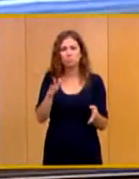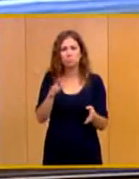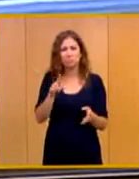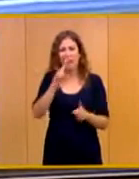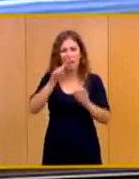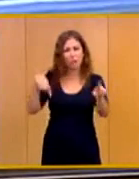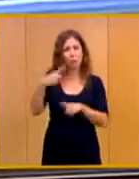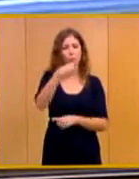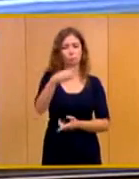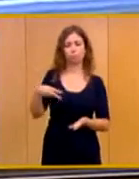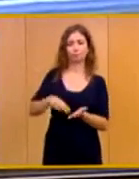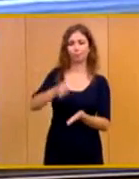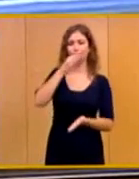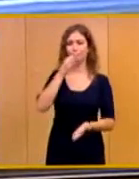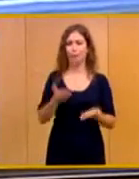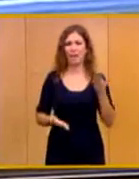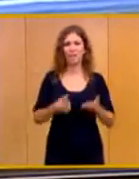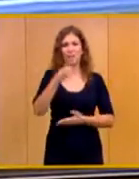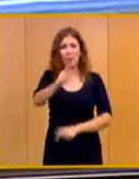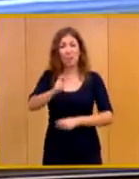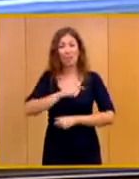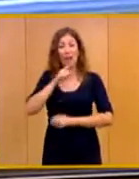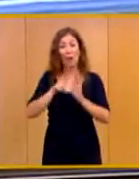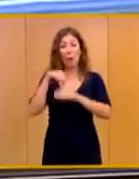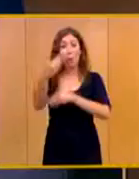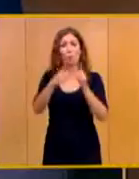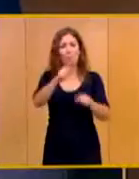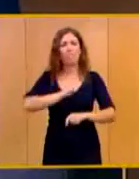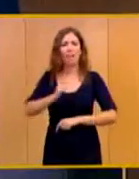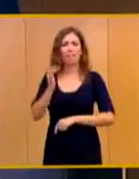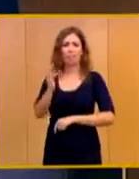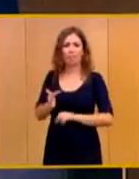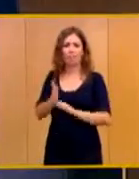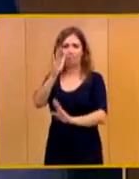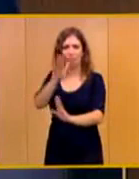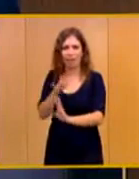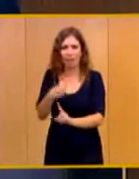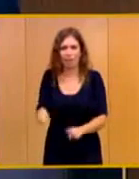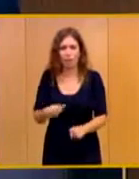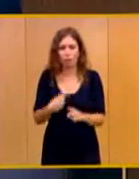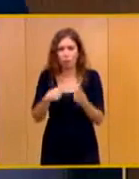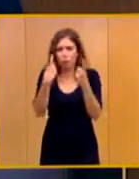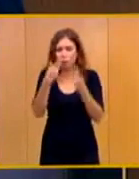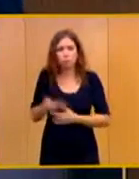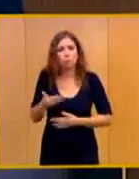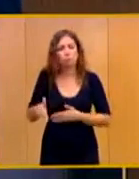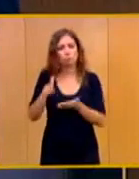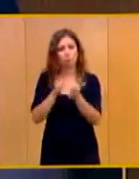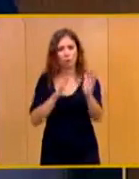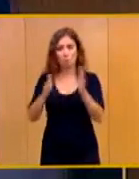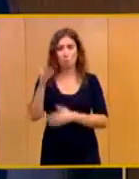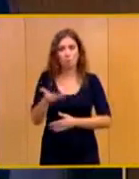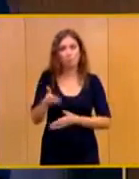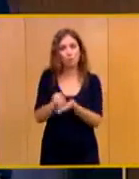viene? Usted es un tapón para la recuperación económica de España. Y como necesitamos soluciones importantes en los momentos importantes, yo